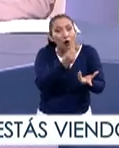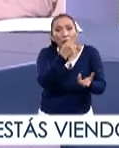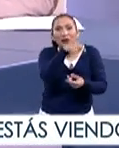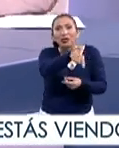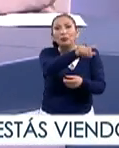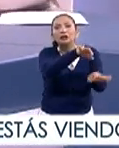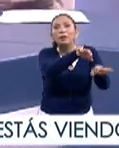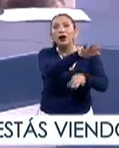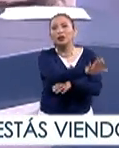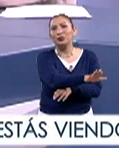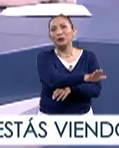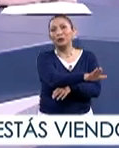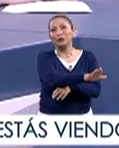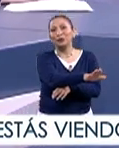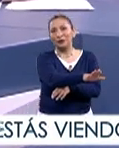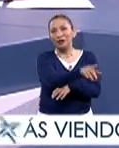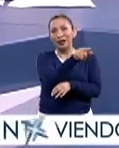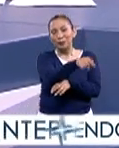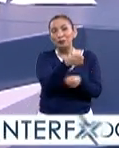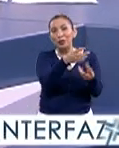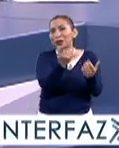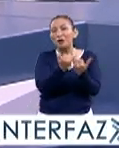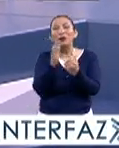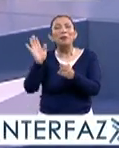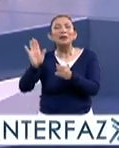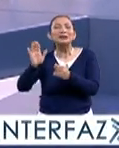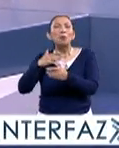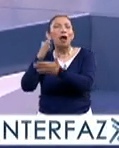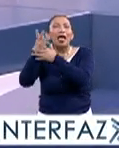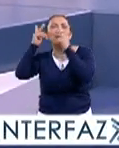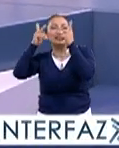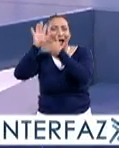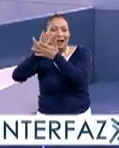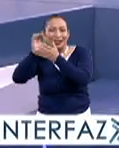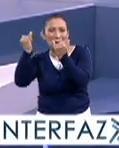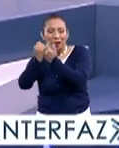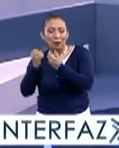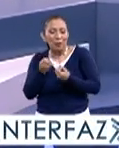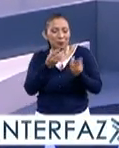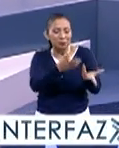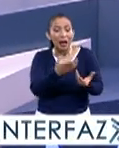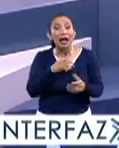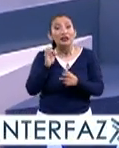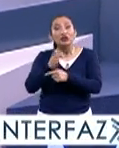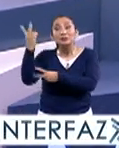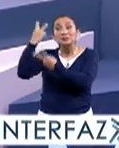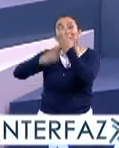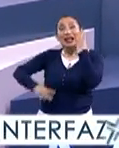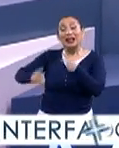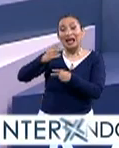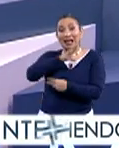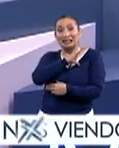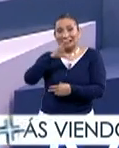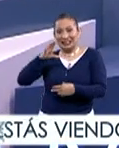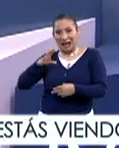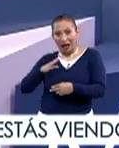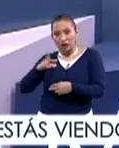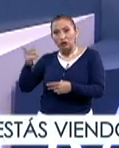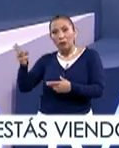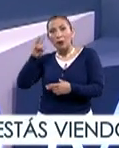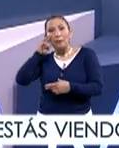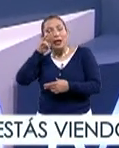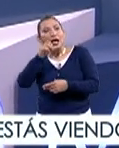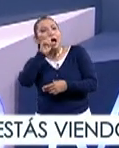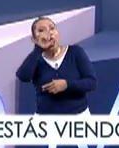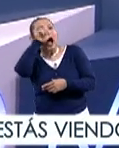sea, que hay que llevarle cosas. Entonces, llega el cristianismo, que tiene una noción de un alma